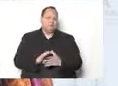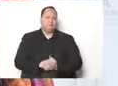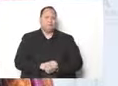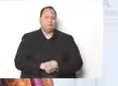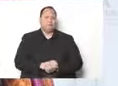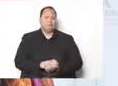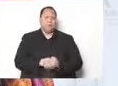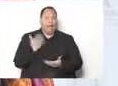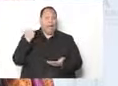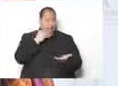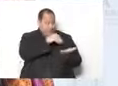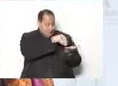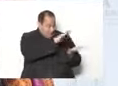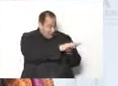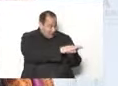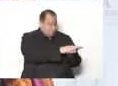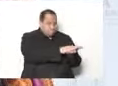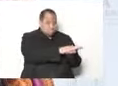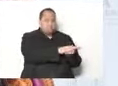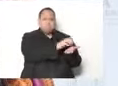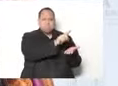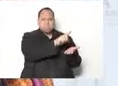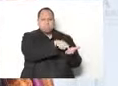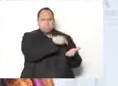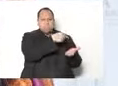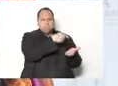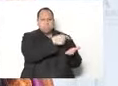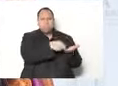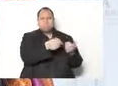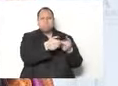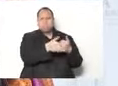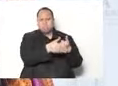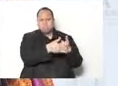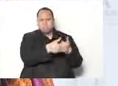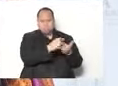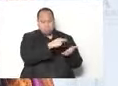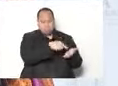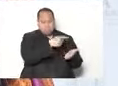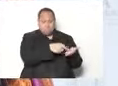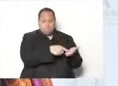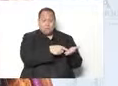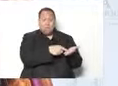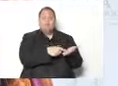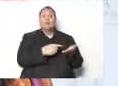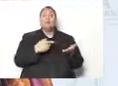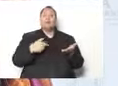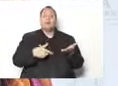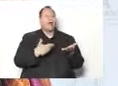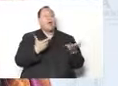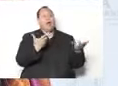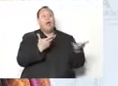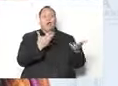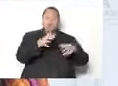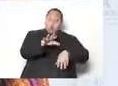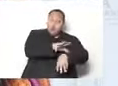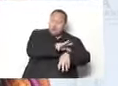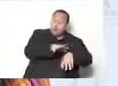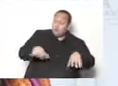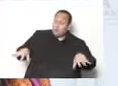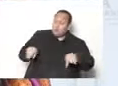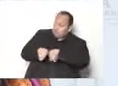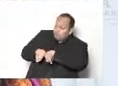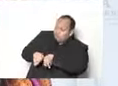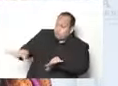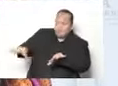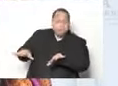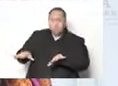El contrato será cancelado, tanto en la proyectada generación y suministro de energía como